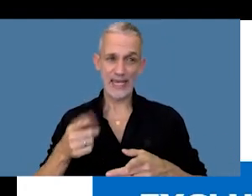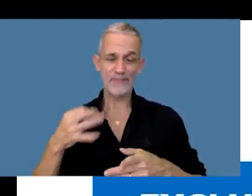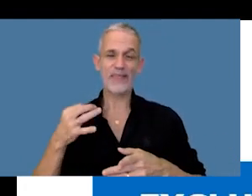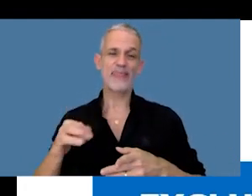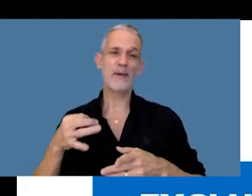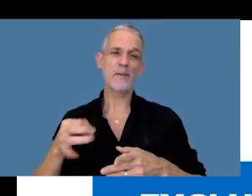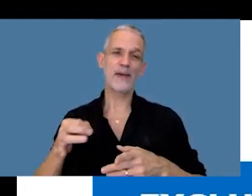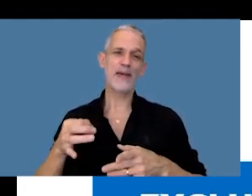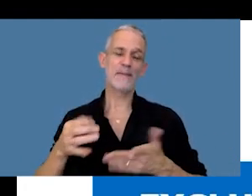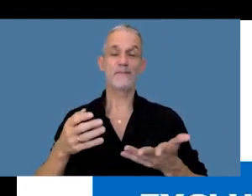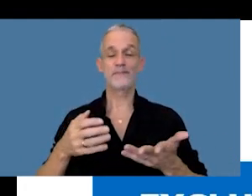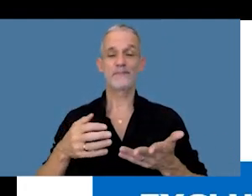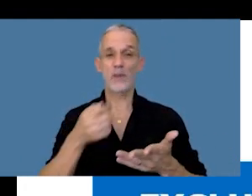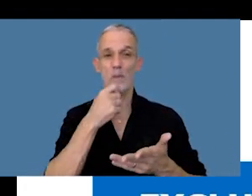llama?,